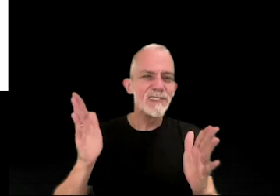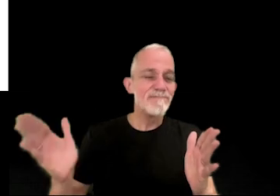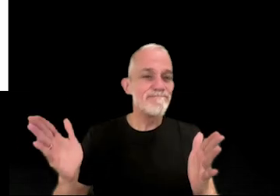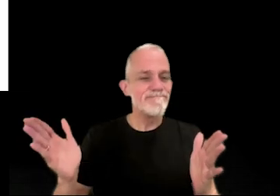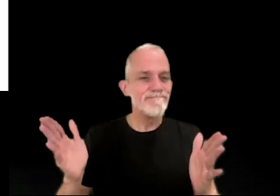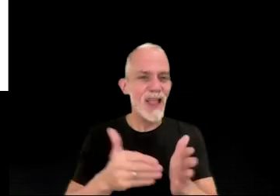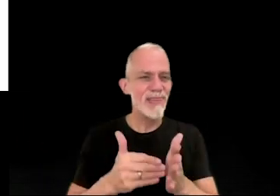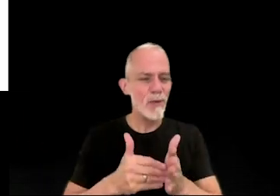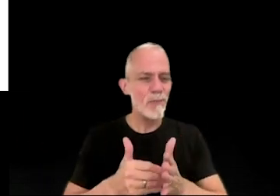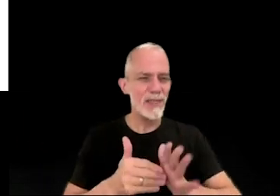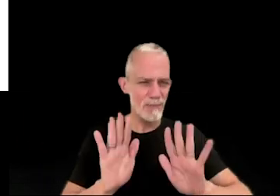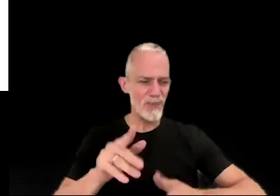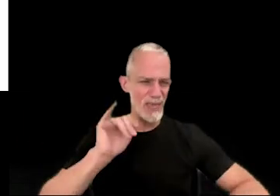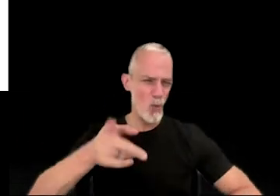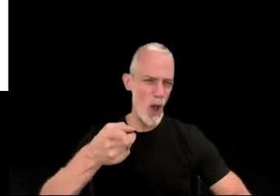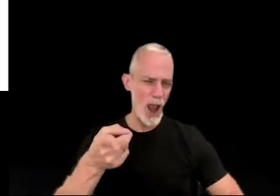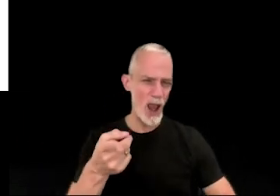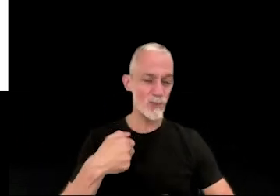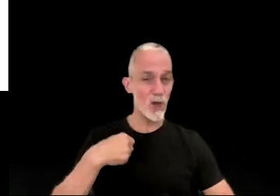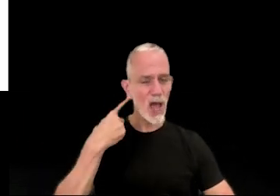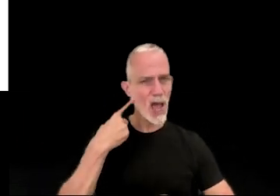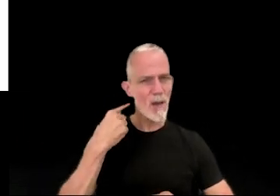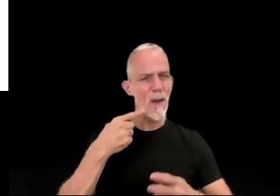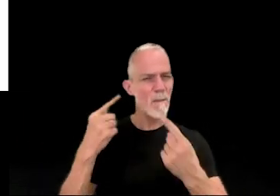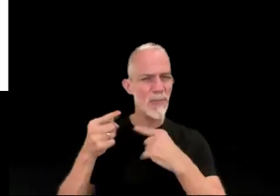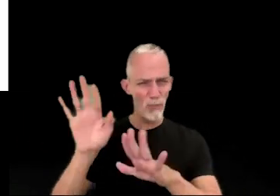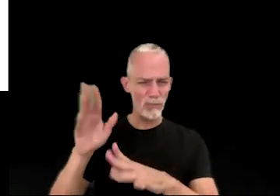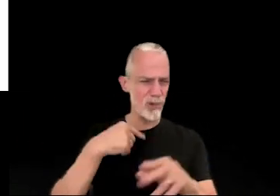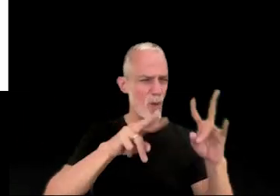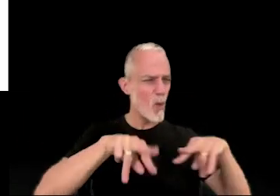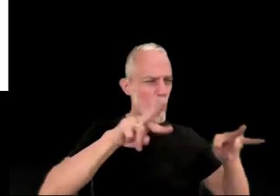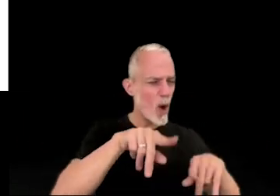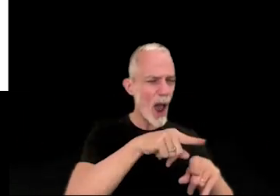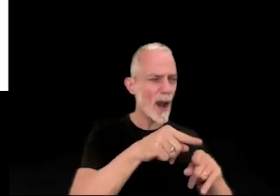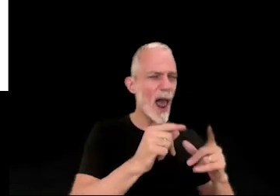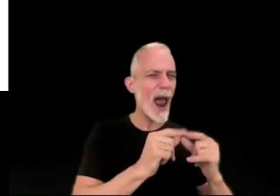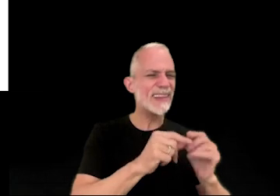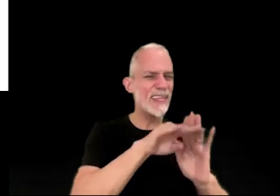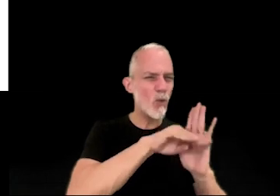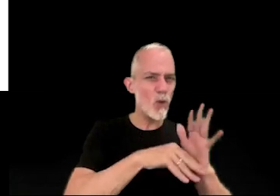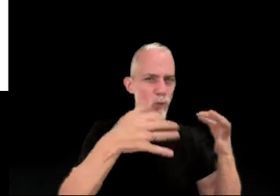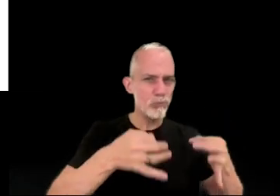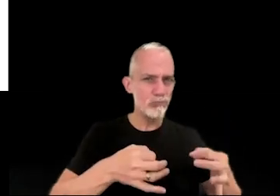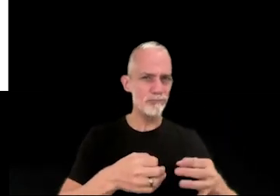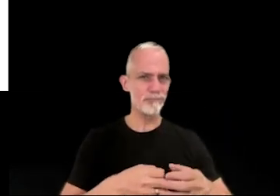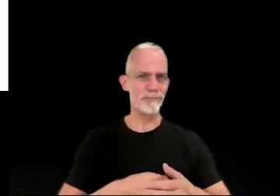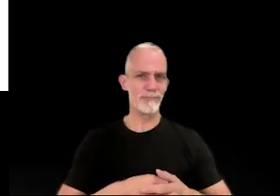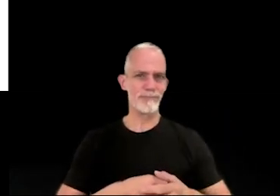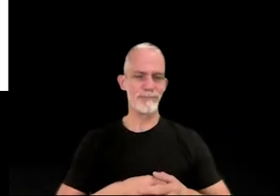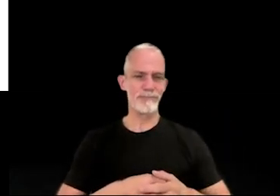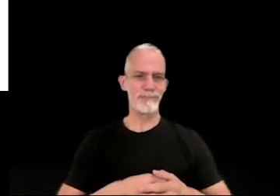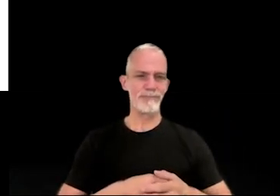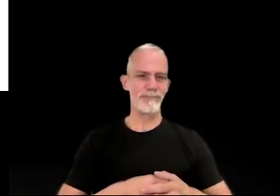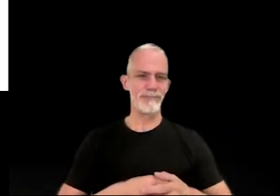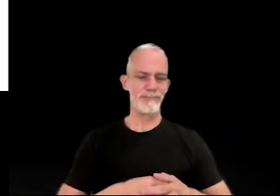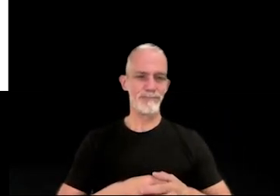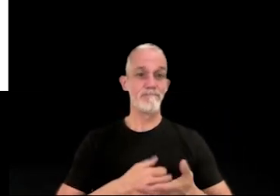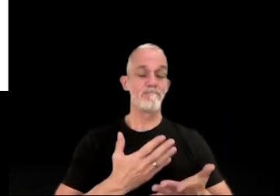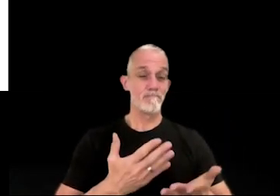Igual ahora mientras que escucho otra pregunta, voy a buscar el artículo específicamente para compartirlo con ustedes.